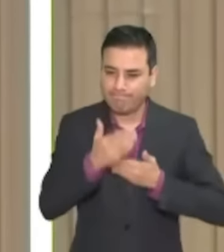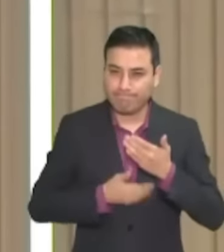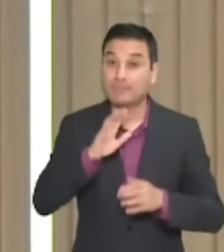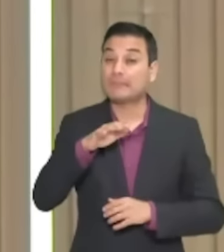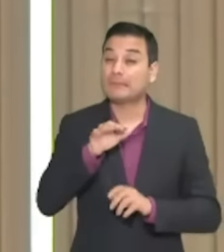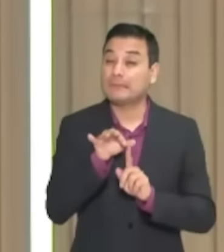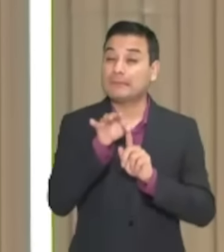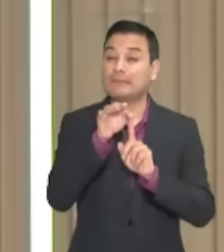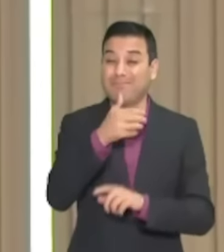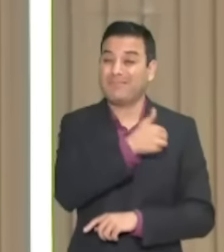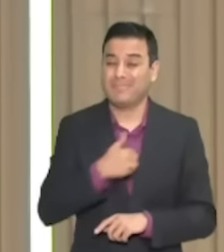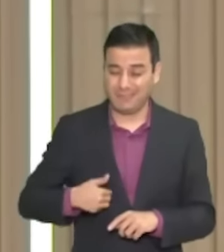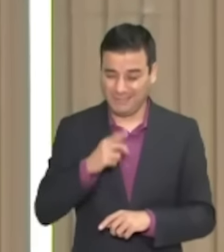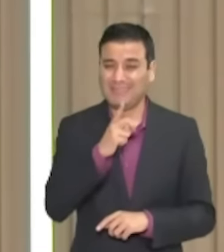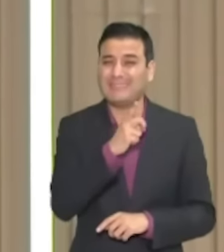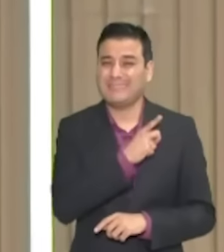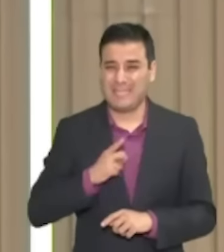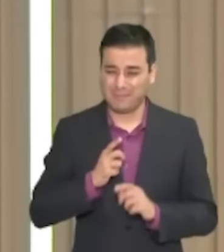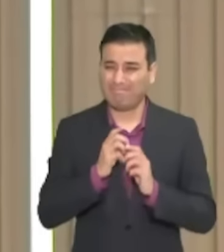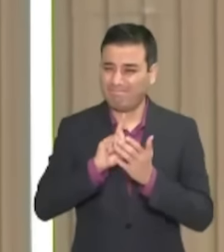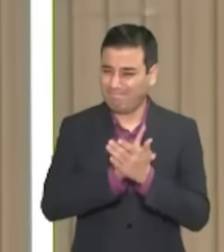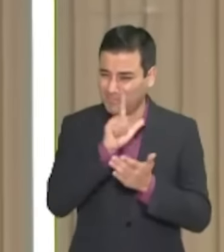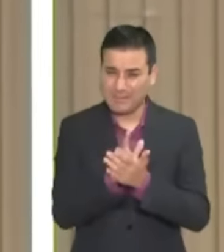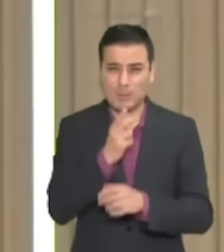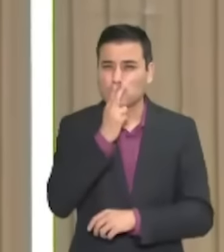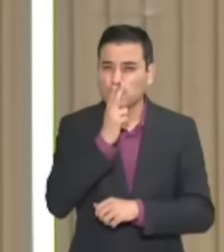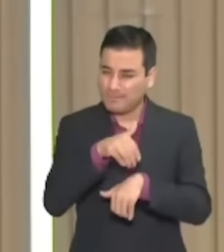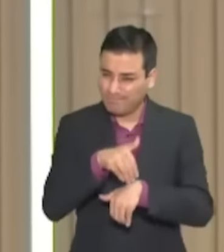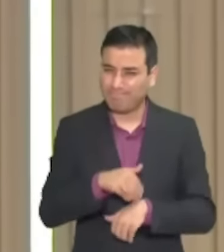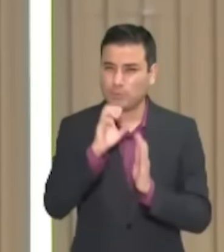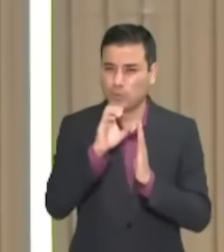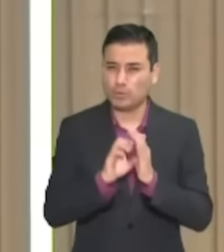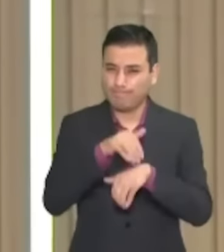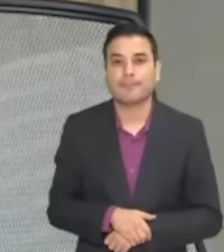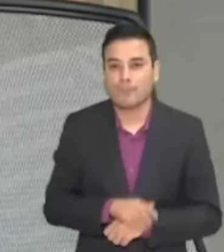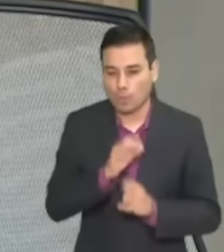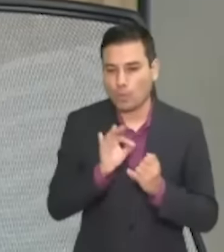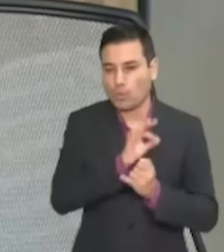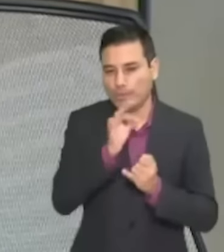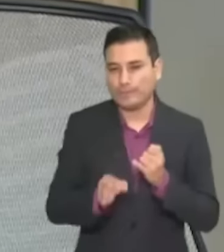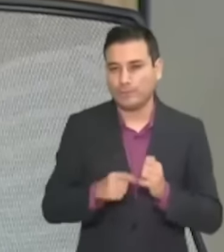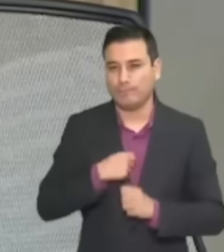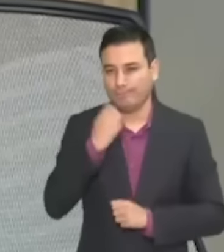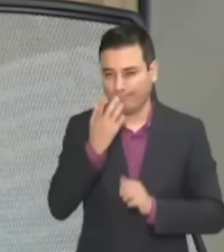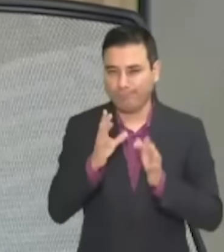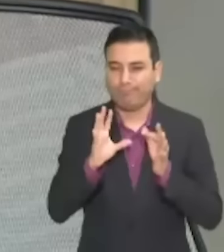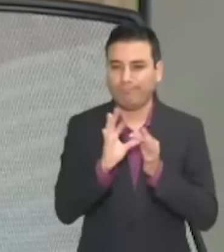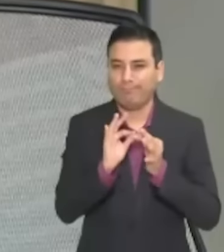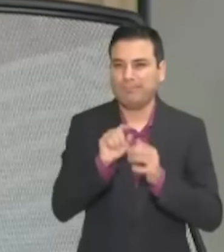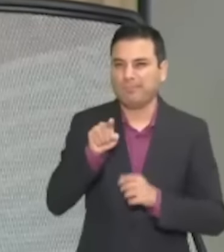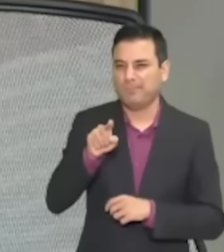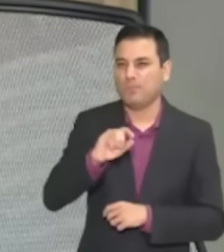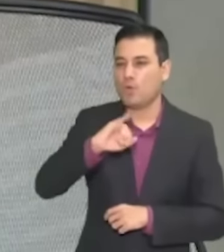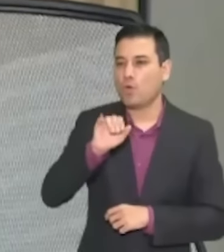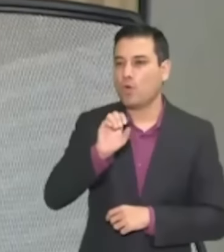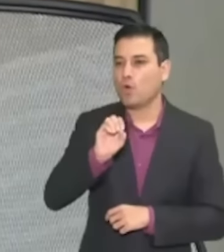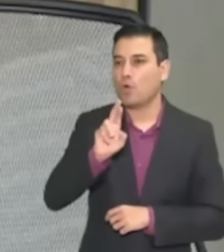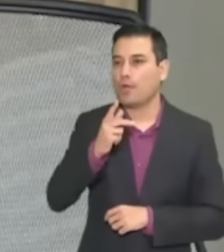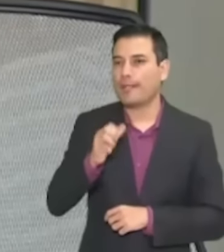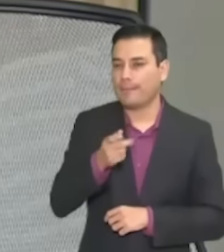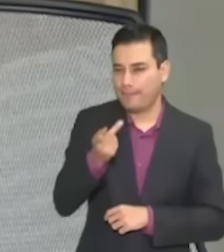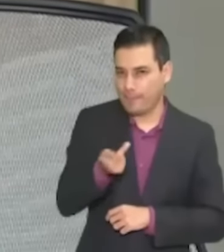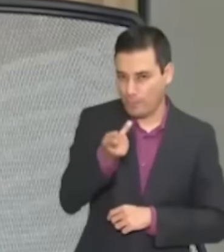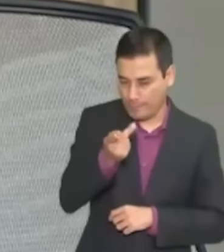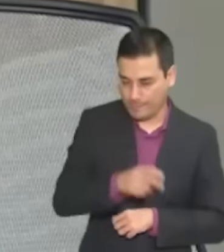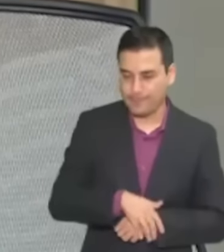un celoso, respetuoso y guardián de la ley y de la Constitución. Gracias. Me quiero referir a lo que preguntaba Jorge Monroy